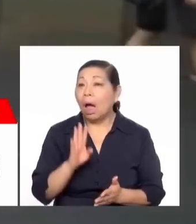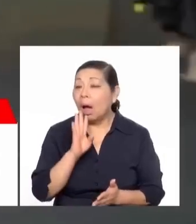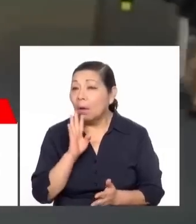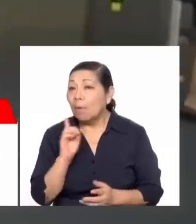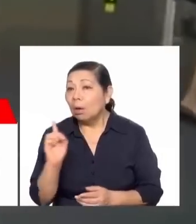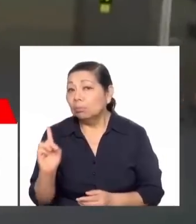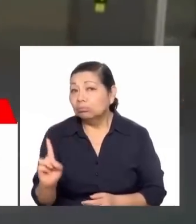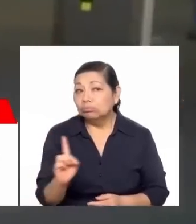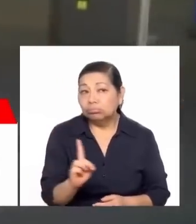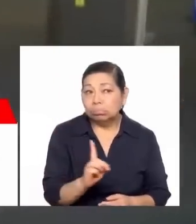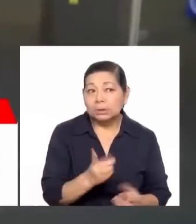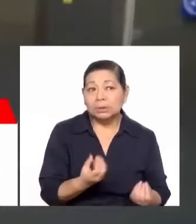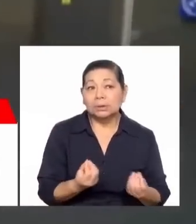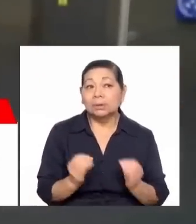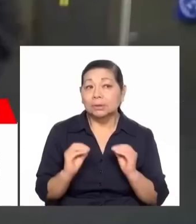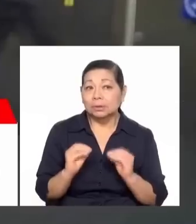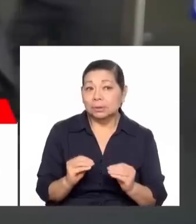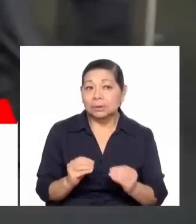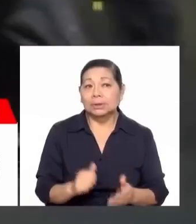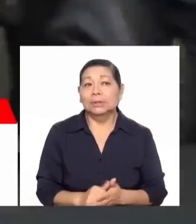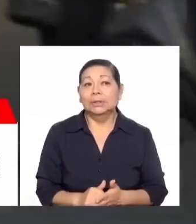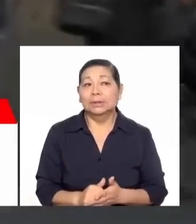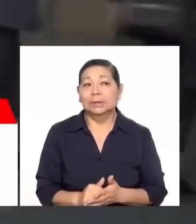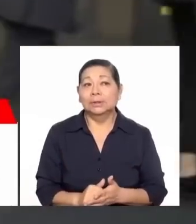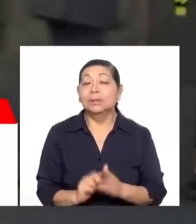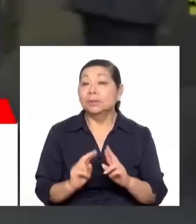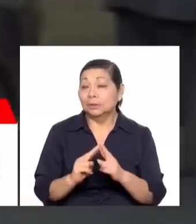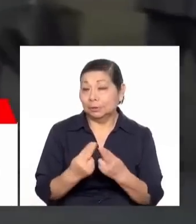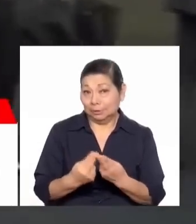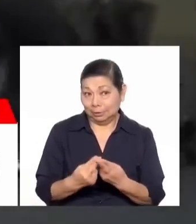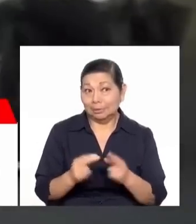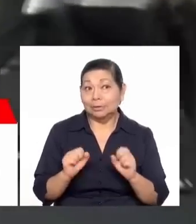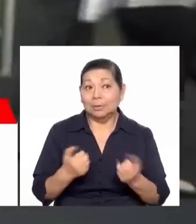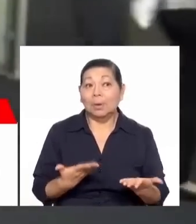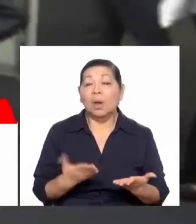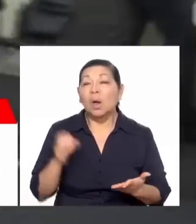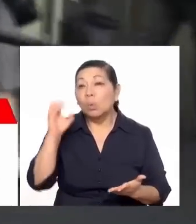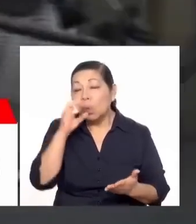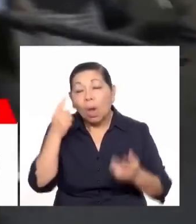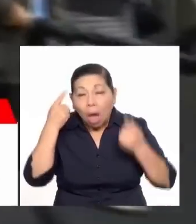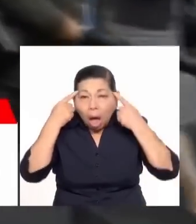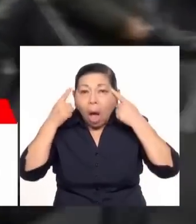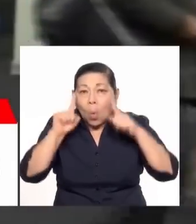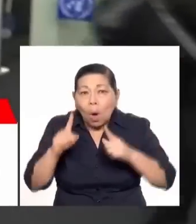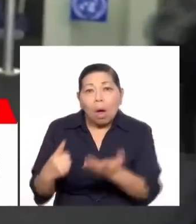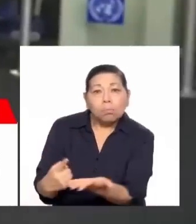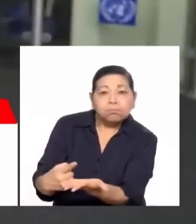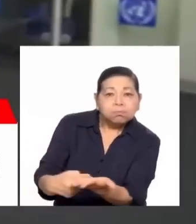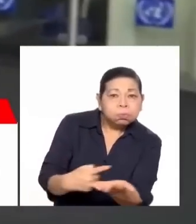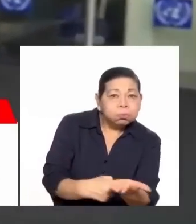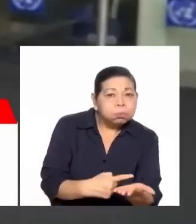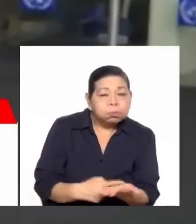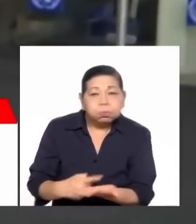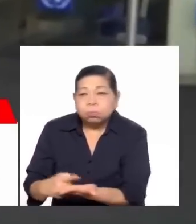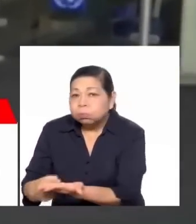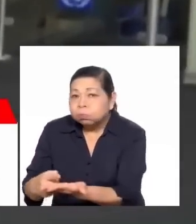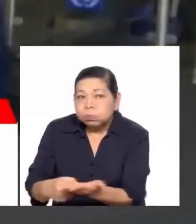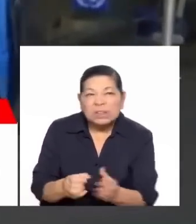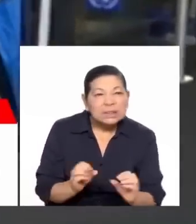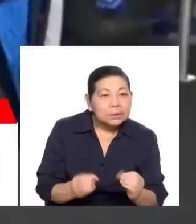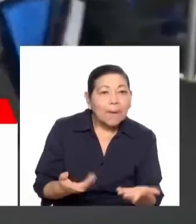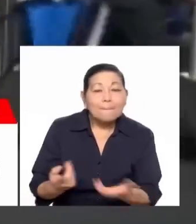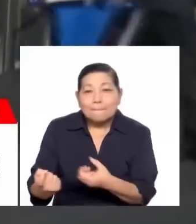intervenciones que se van a dar durante estas reuniones es buscar acuerdos y consensos que finalmente